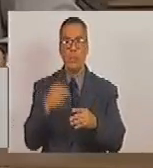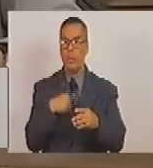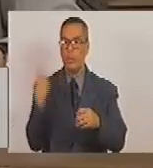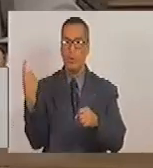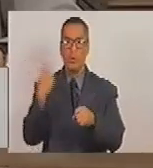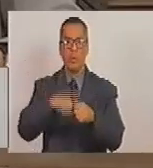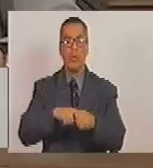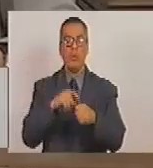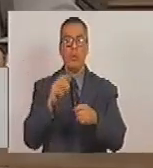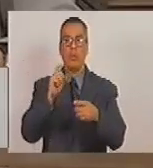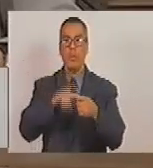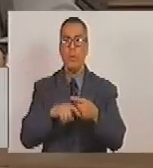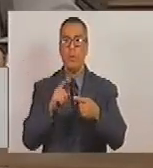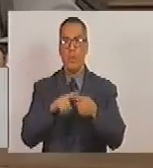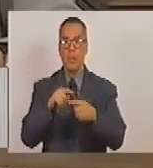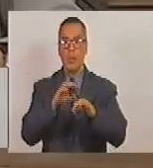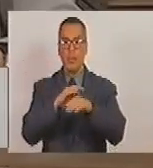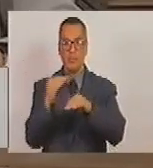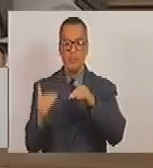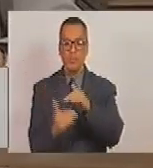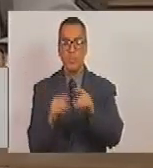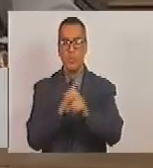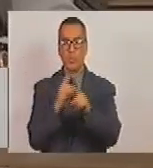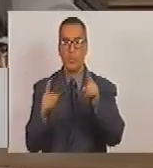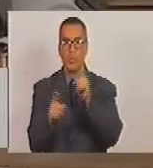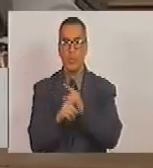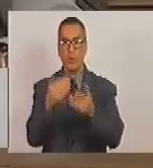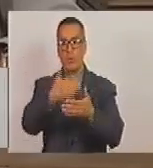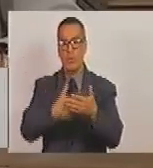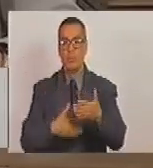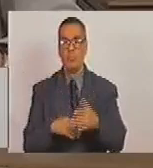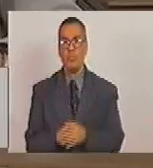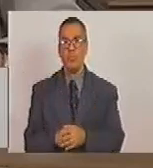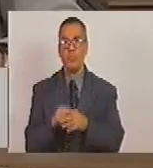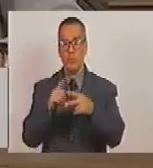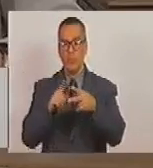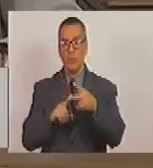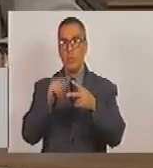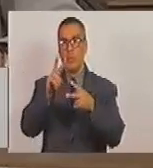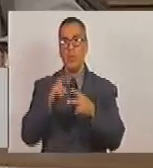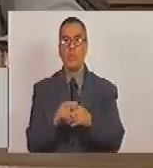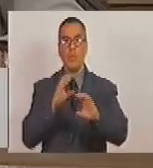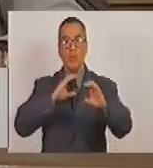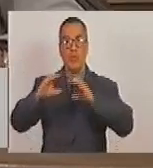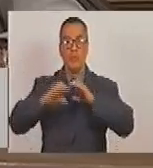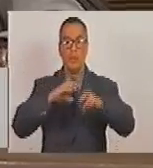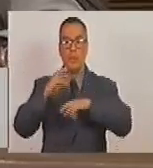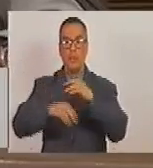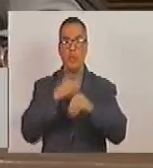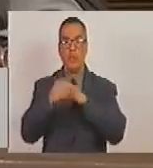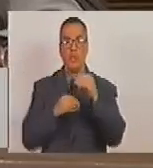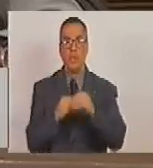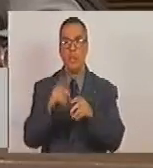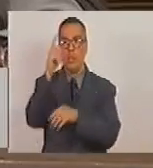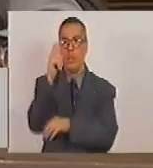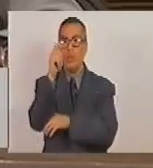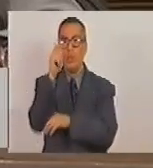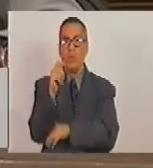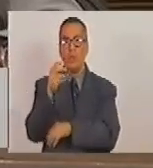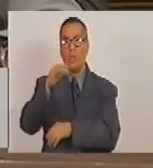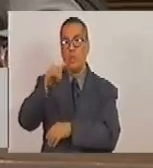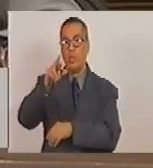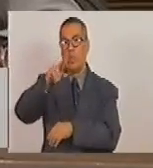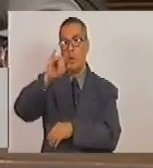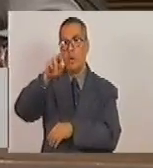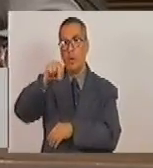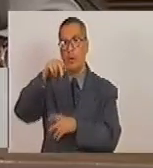e incorporar a sus suplentes indicados en lista anexa. Segundo, comunicación suscrita por las diputadas Yurami